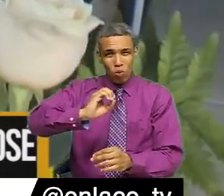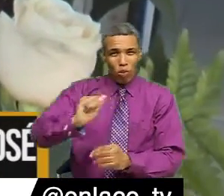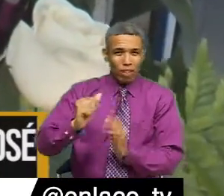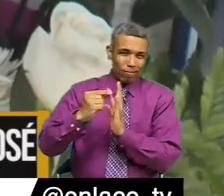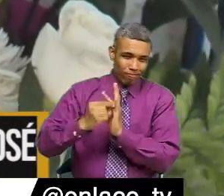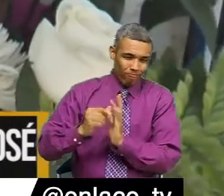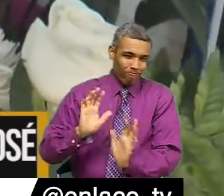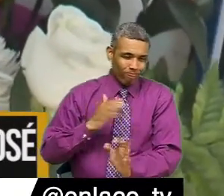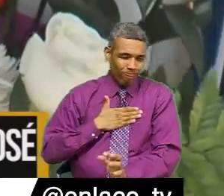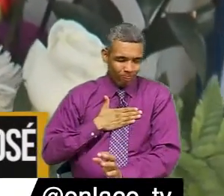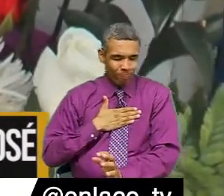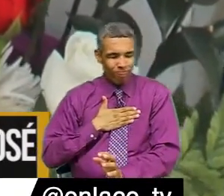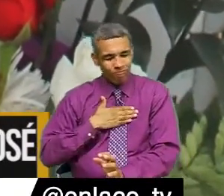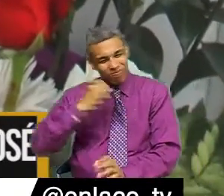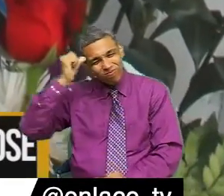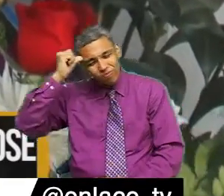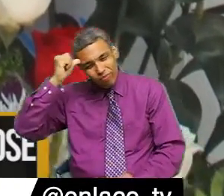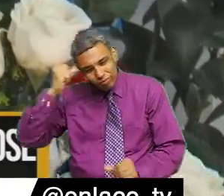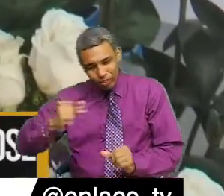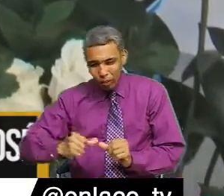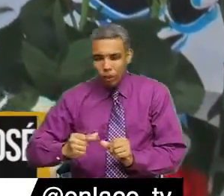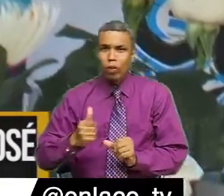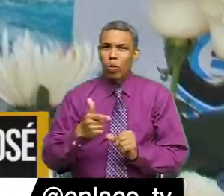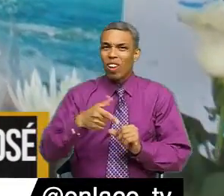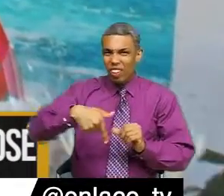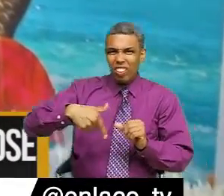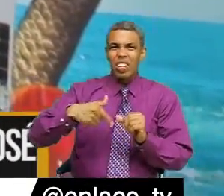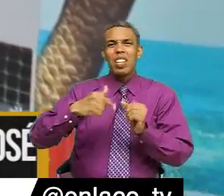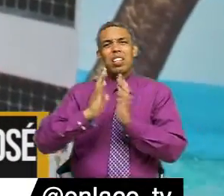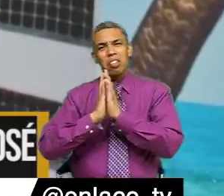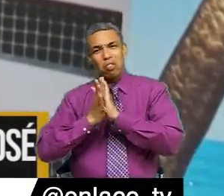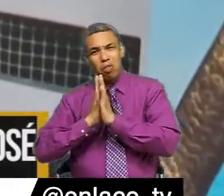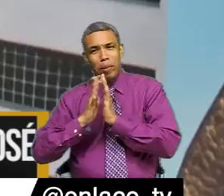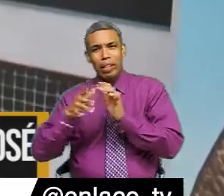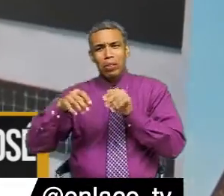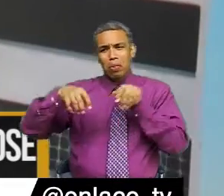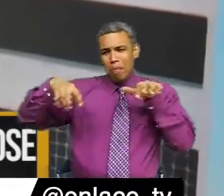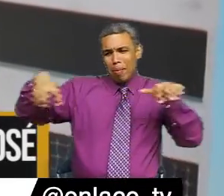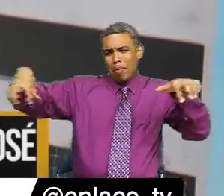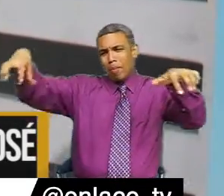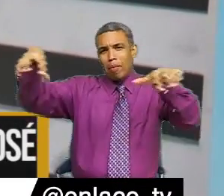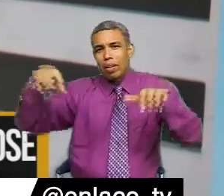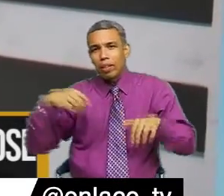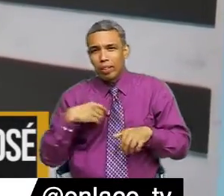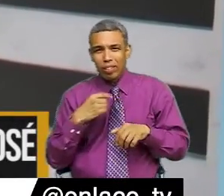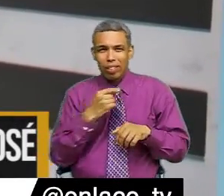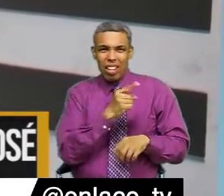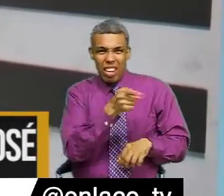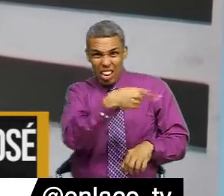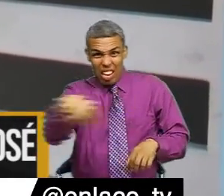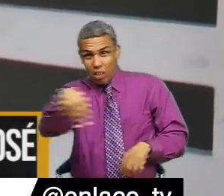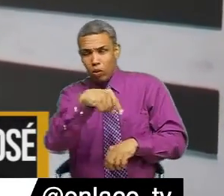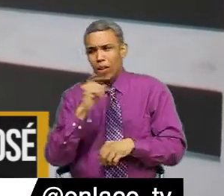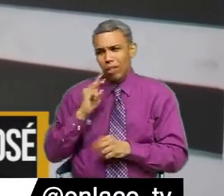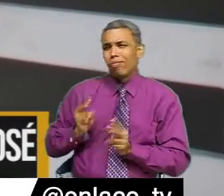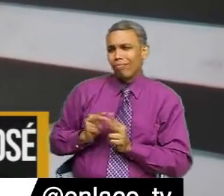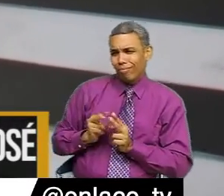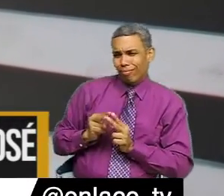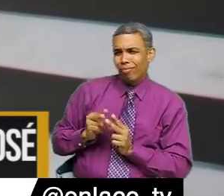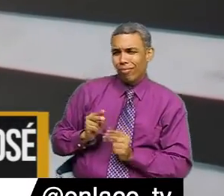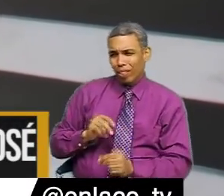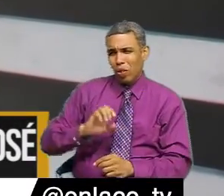quienes son recordados en esta zona y son recordados por muchos en Barranca Bermeja como unas muy buenas personas y por supuesto